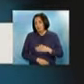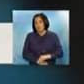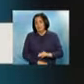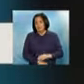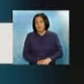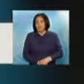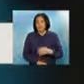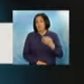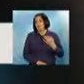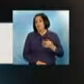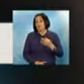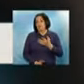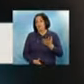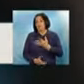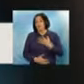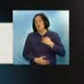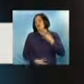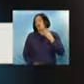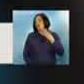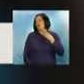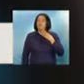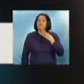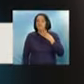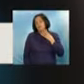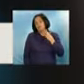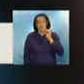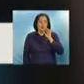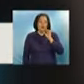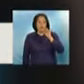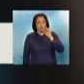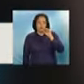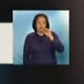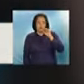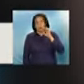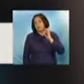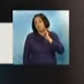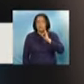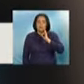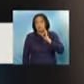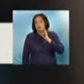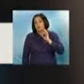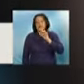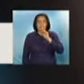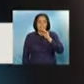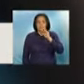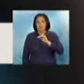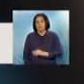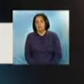cuello. Un verdadero clímax es el que vive este otro perro que recibe un masaje en el cuello.